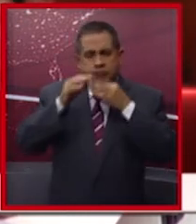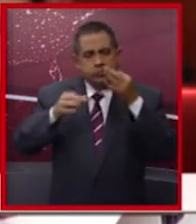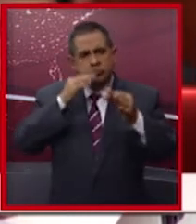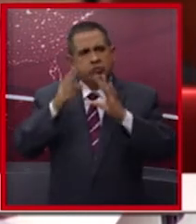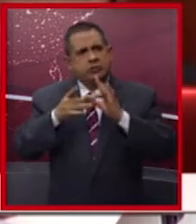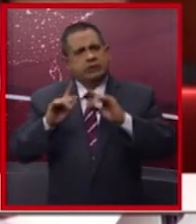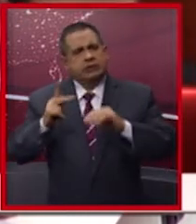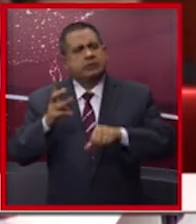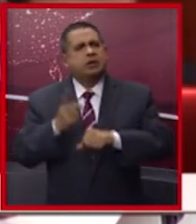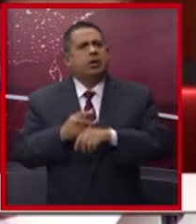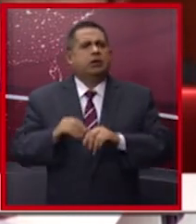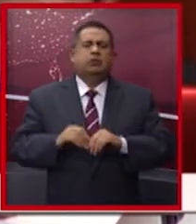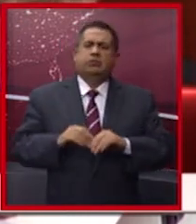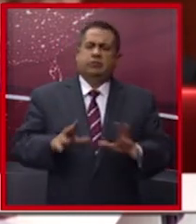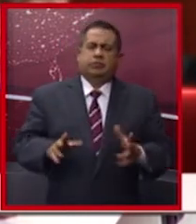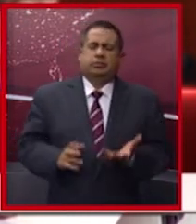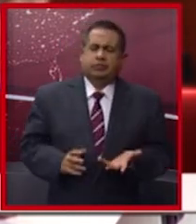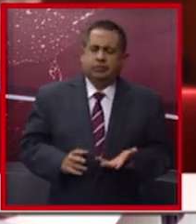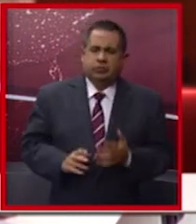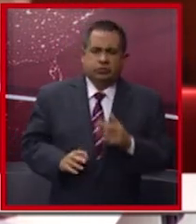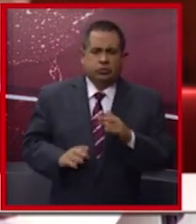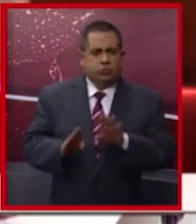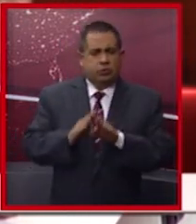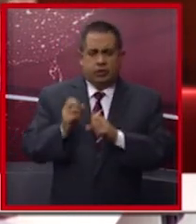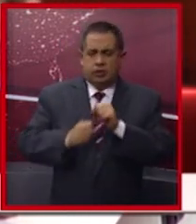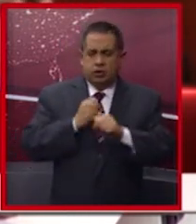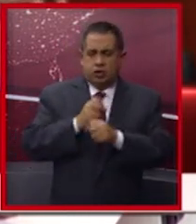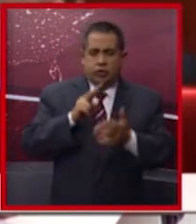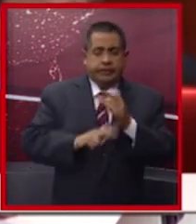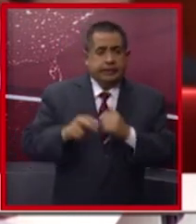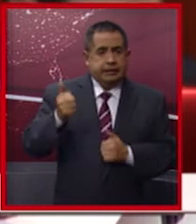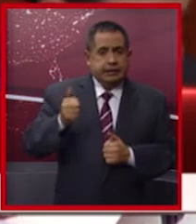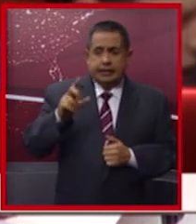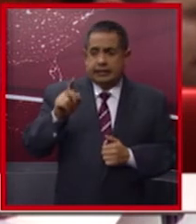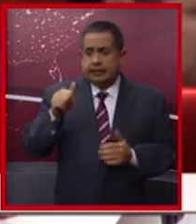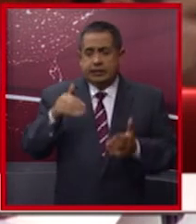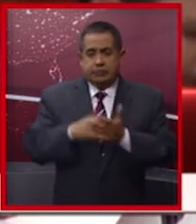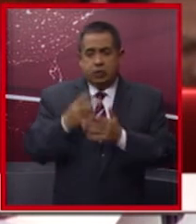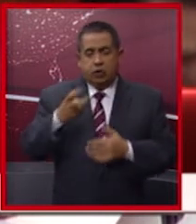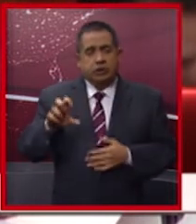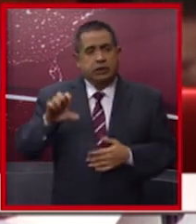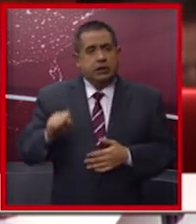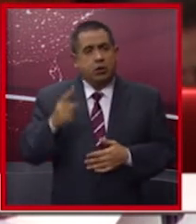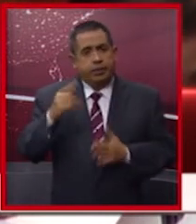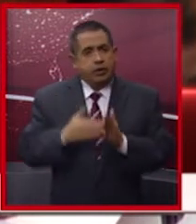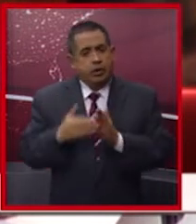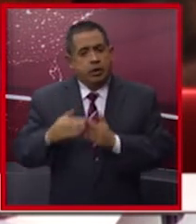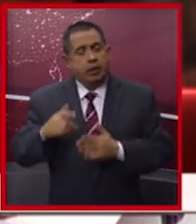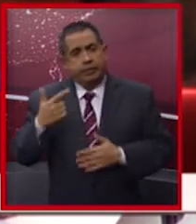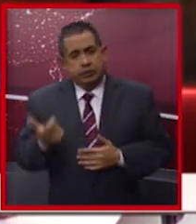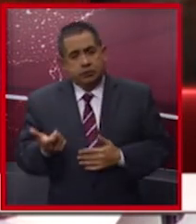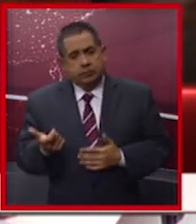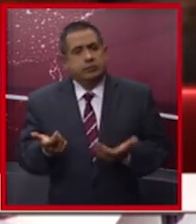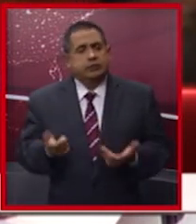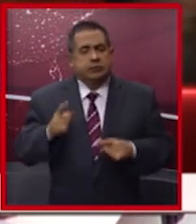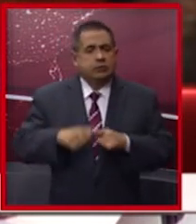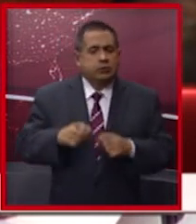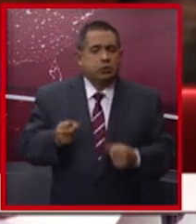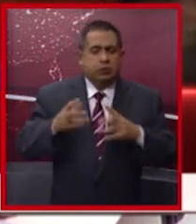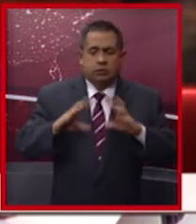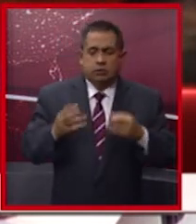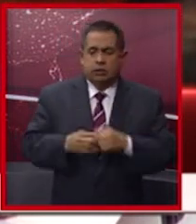publicidad gubernamental, llegando en 2006 a 36.261 millones de pesos, que equivale